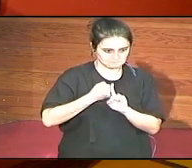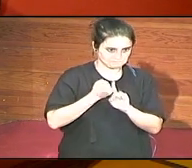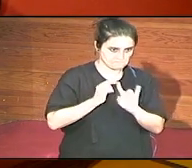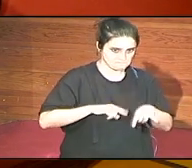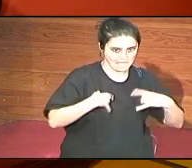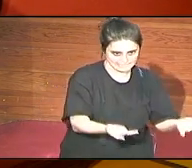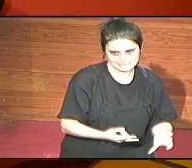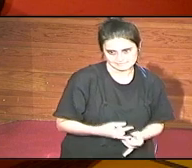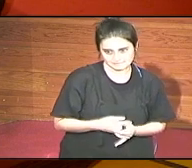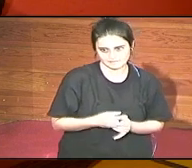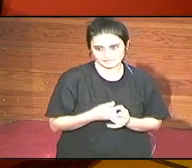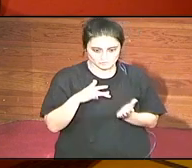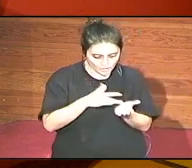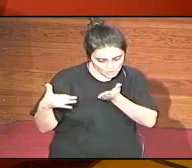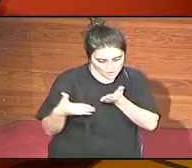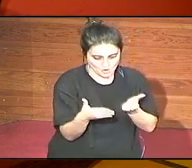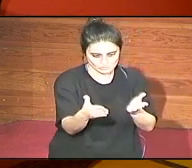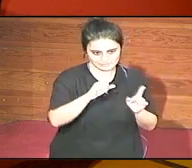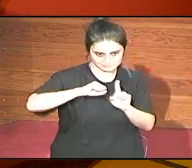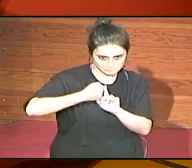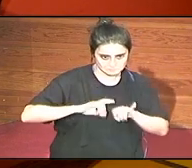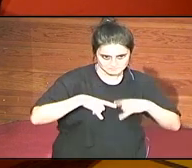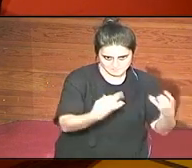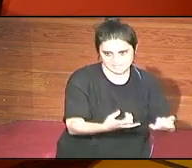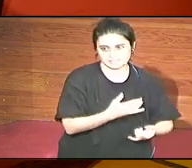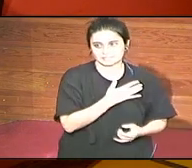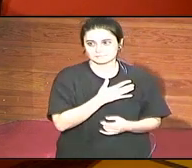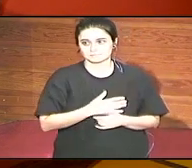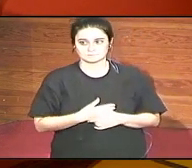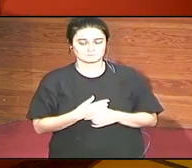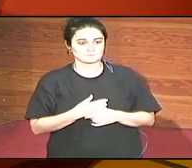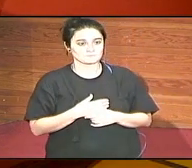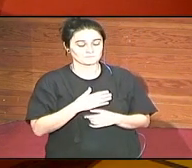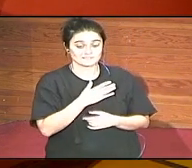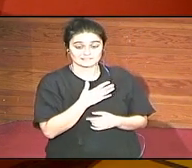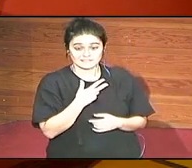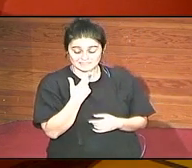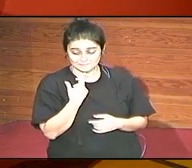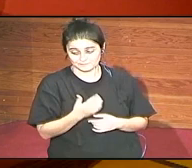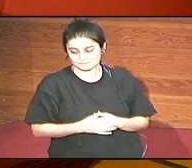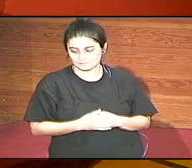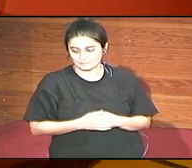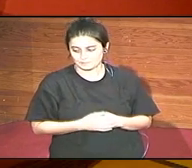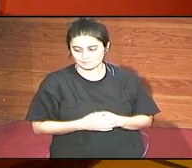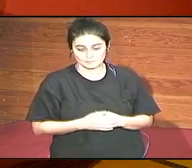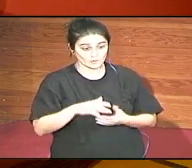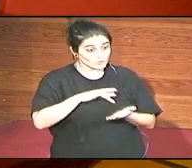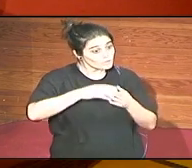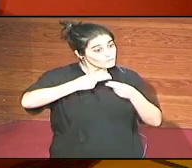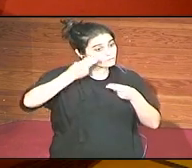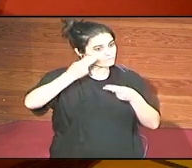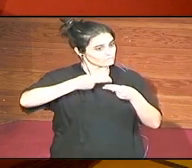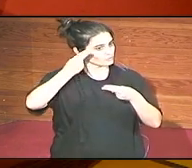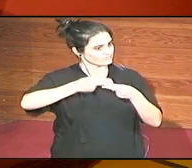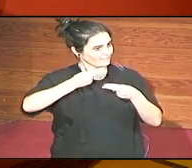en estas rutas como sé subcontrataba la protección de las fronteras a países